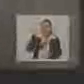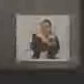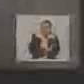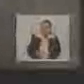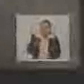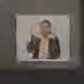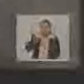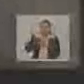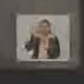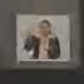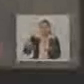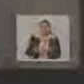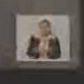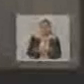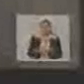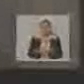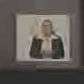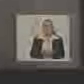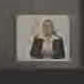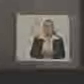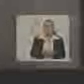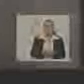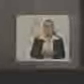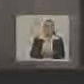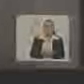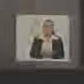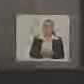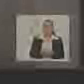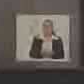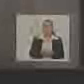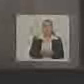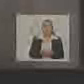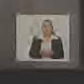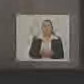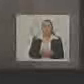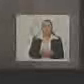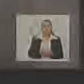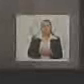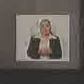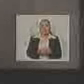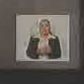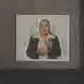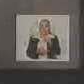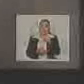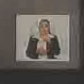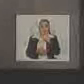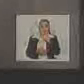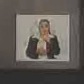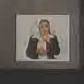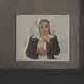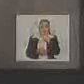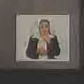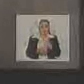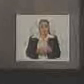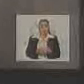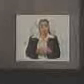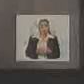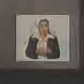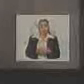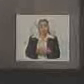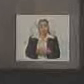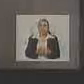Gracias. Ha pedido el uso del micrófono en esta fase de bolsa de tiempo la candidata del Partido